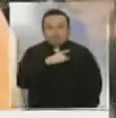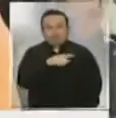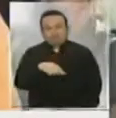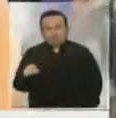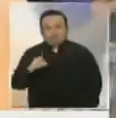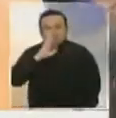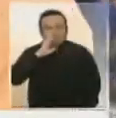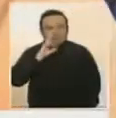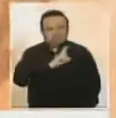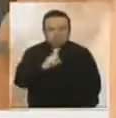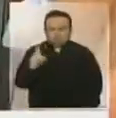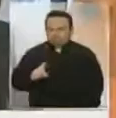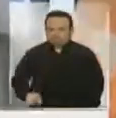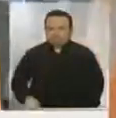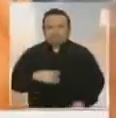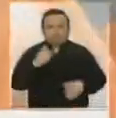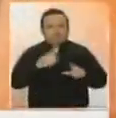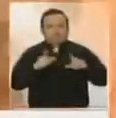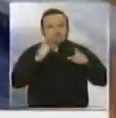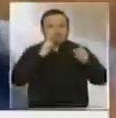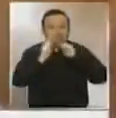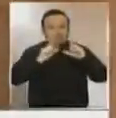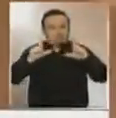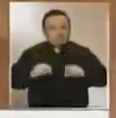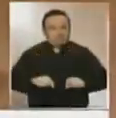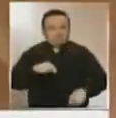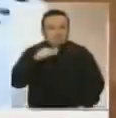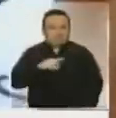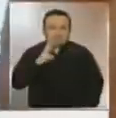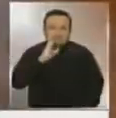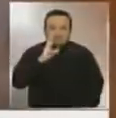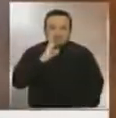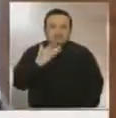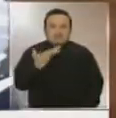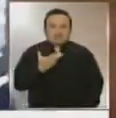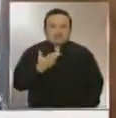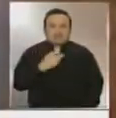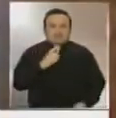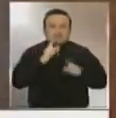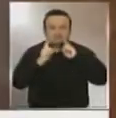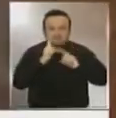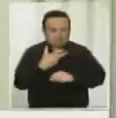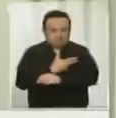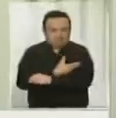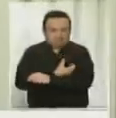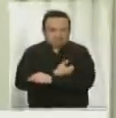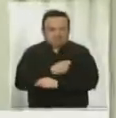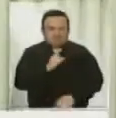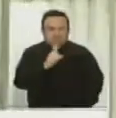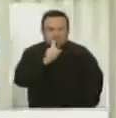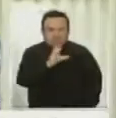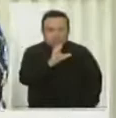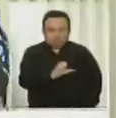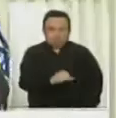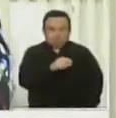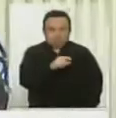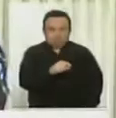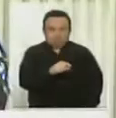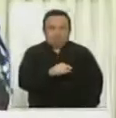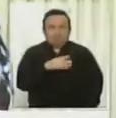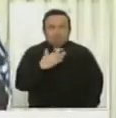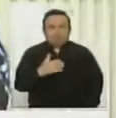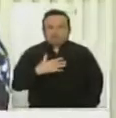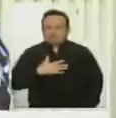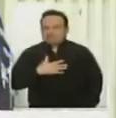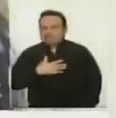de sanitización para disminuir los riesgos. Este miércoles se practicó un examen de COVID-19 a uno de los residentes que